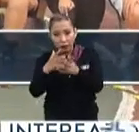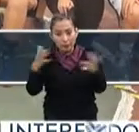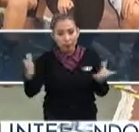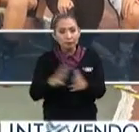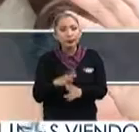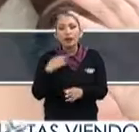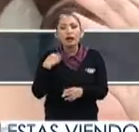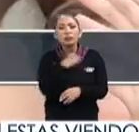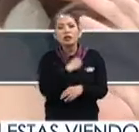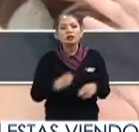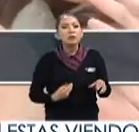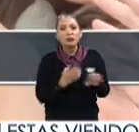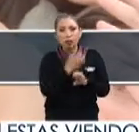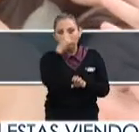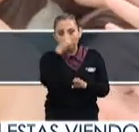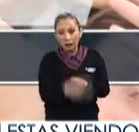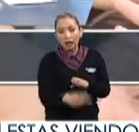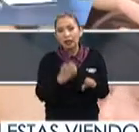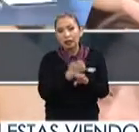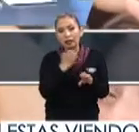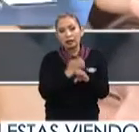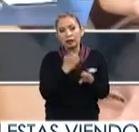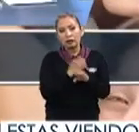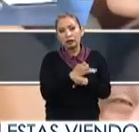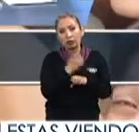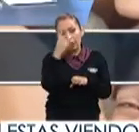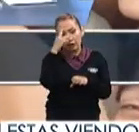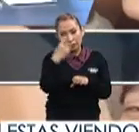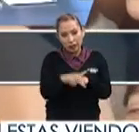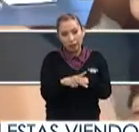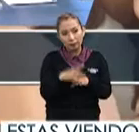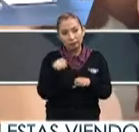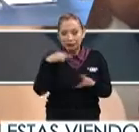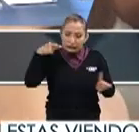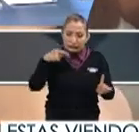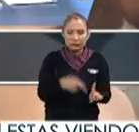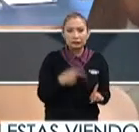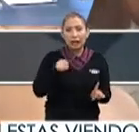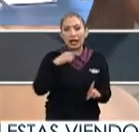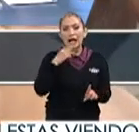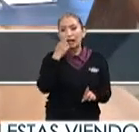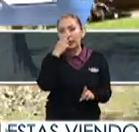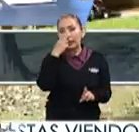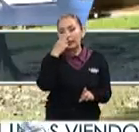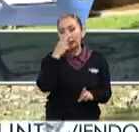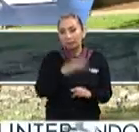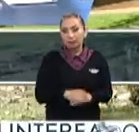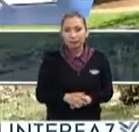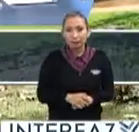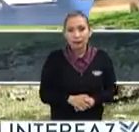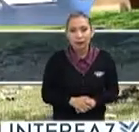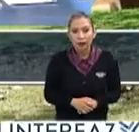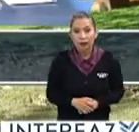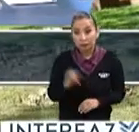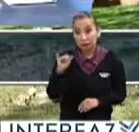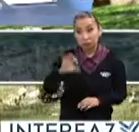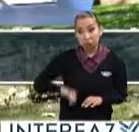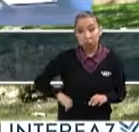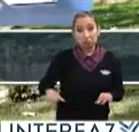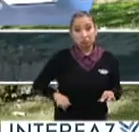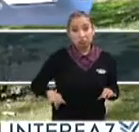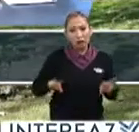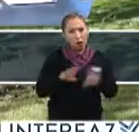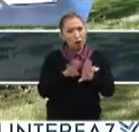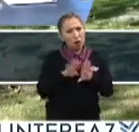enorme diferencia. ¿En qué municipio estudias? ¿En el Estado de México? Sí, en el Estado de México, específicamente en Nezahualcóyotl. En Nezahualcóyotl. Sí. Y es que sí, es que es muy